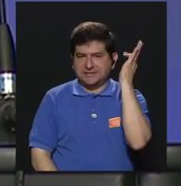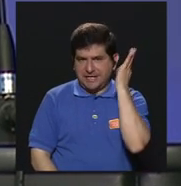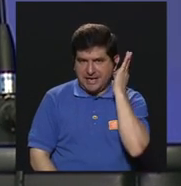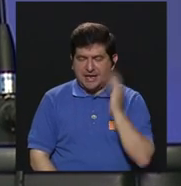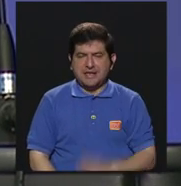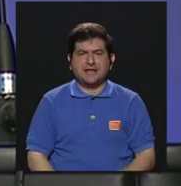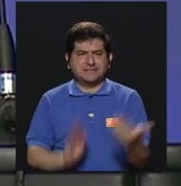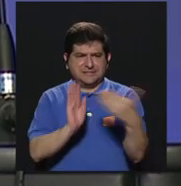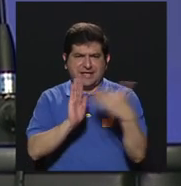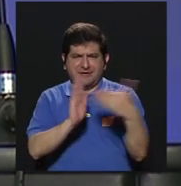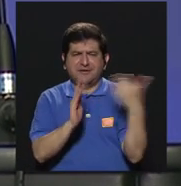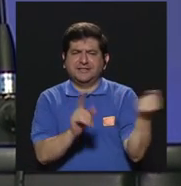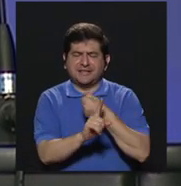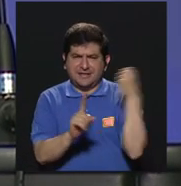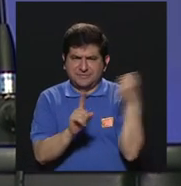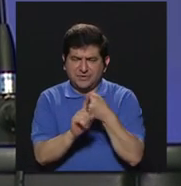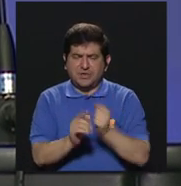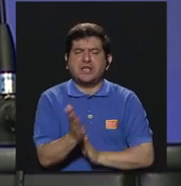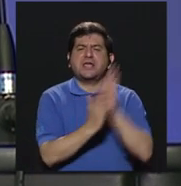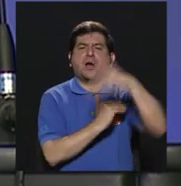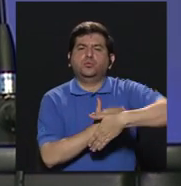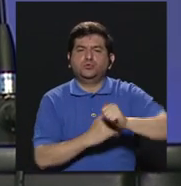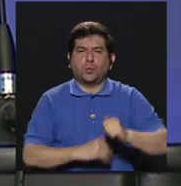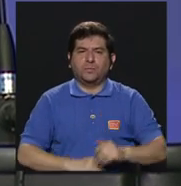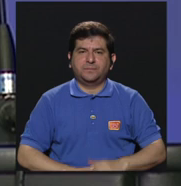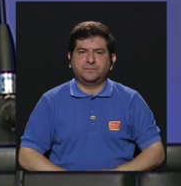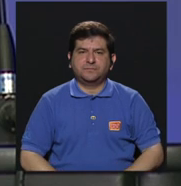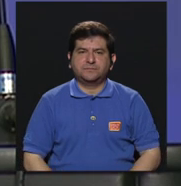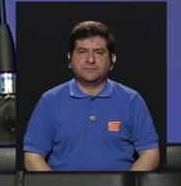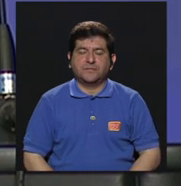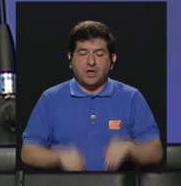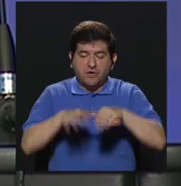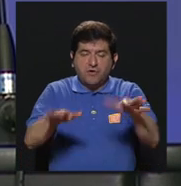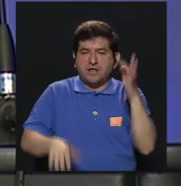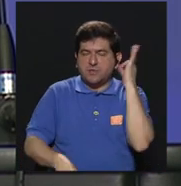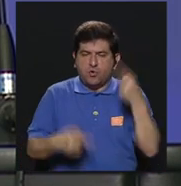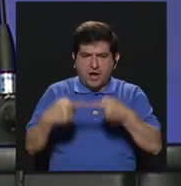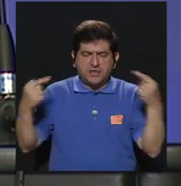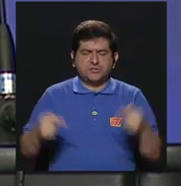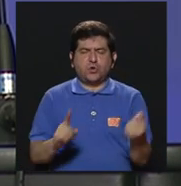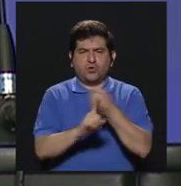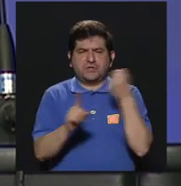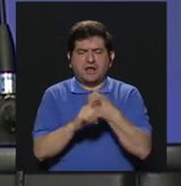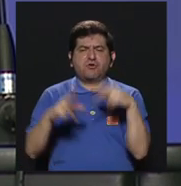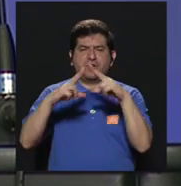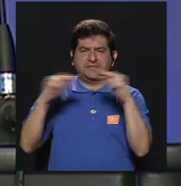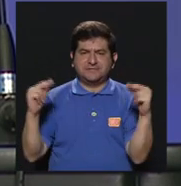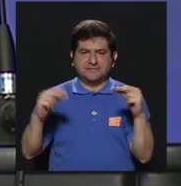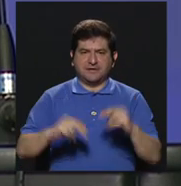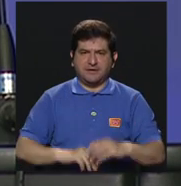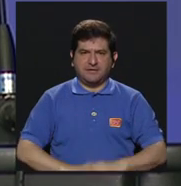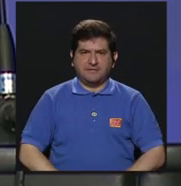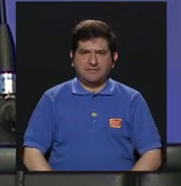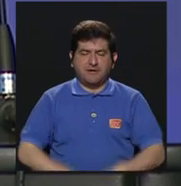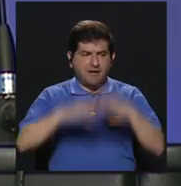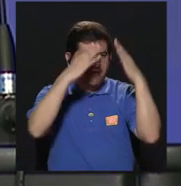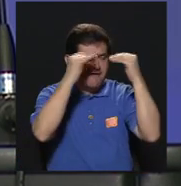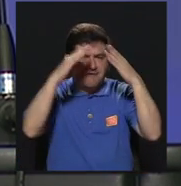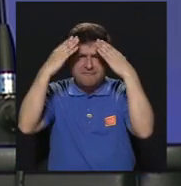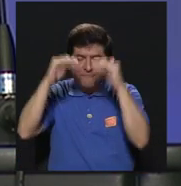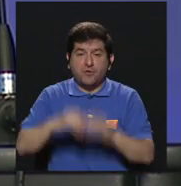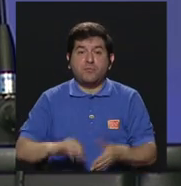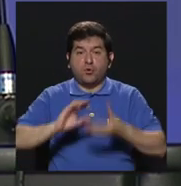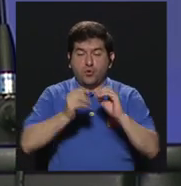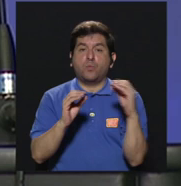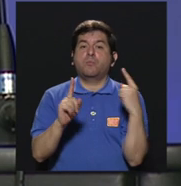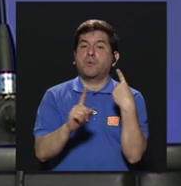que sufrían actos de violencia o abusos. La Red de Mujeres contra la Violencia de Nicaragua informó, y este es un